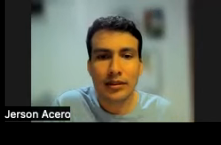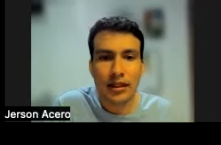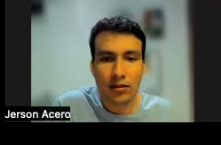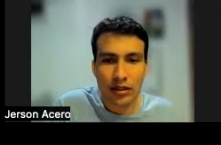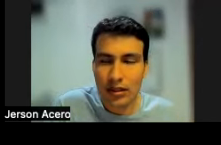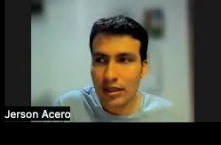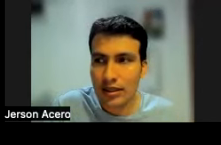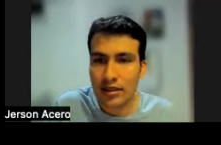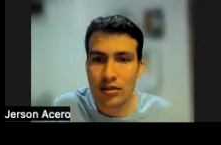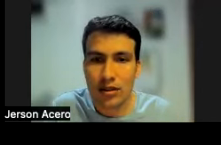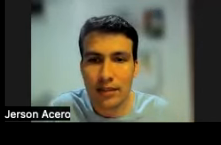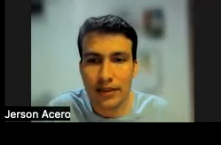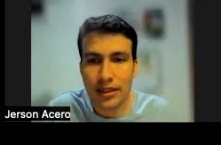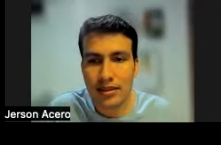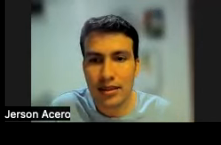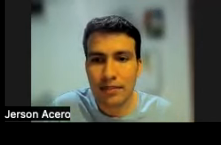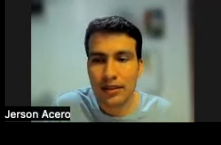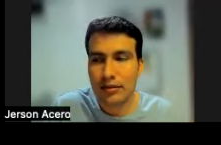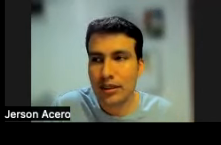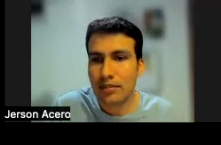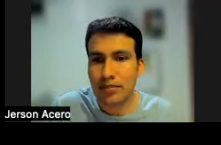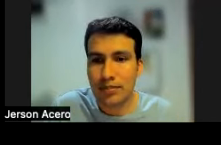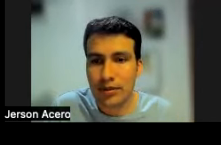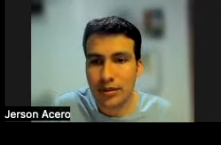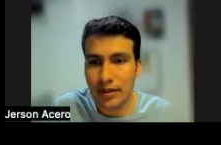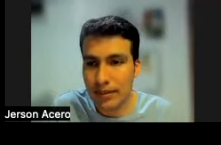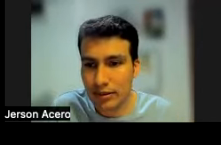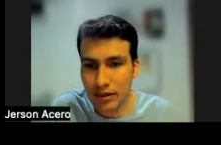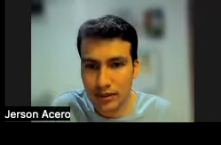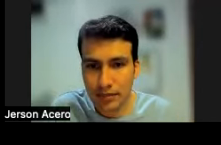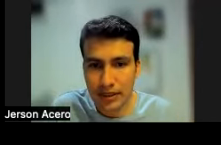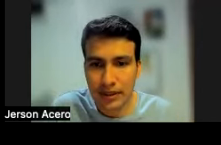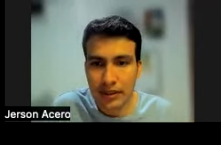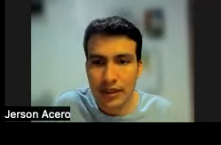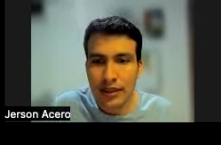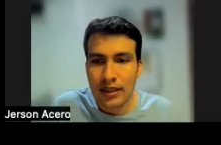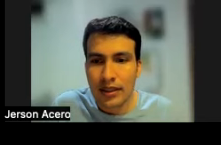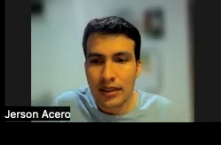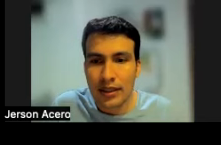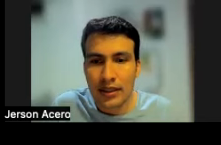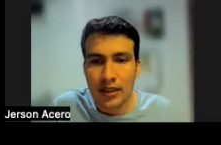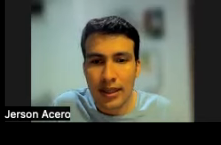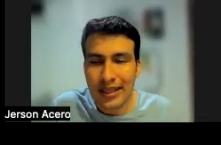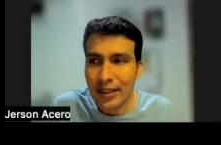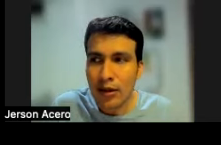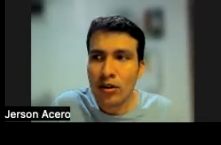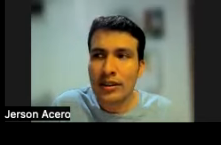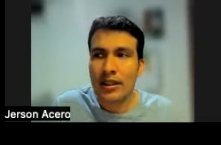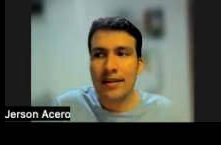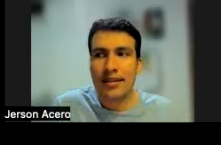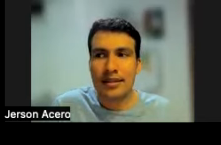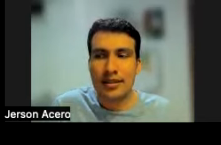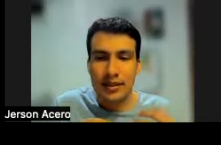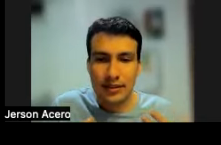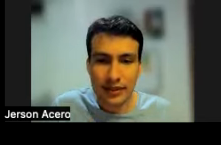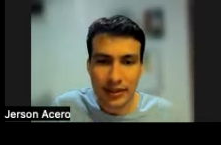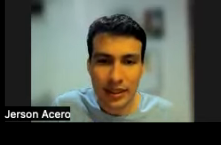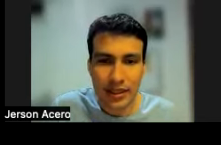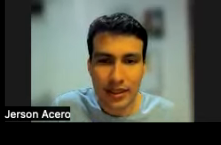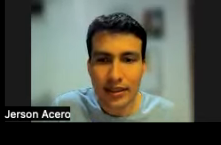reevaluarán, ¿no?, de acuerdo a las restricciones y advertencias para una posible apertura anticipada. Aquí otra